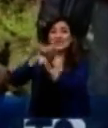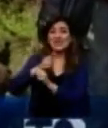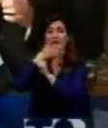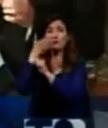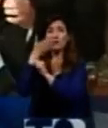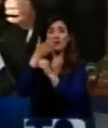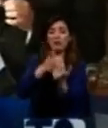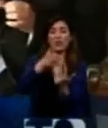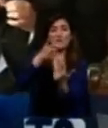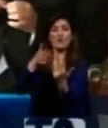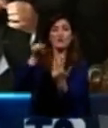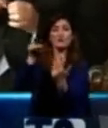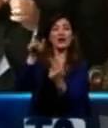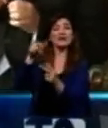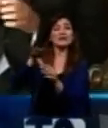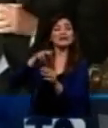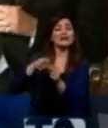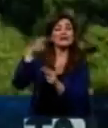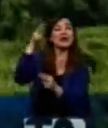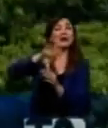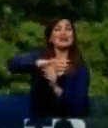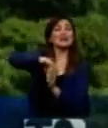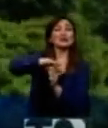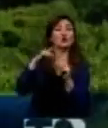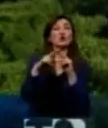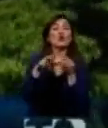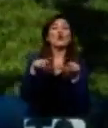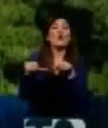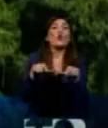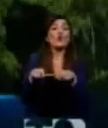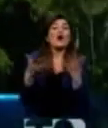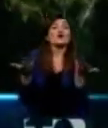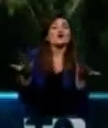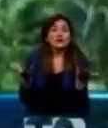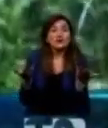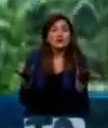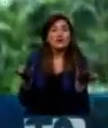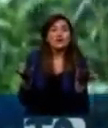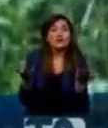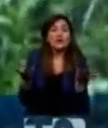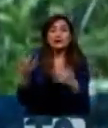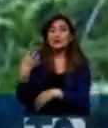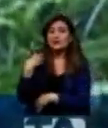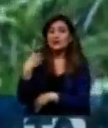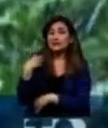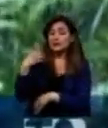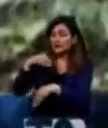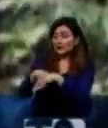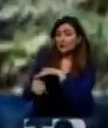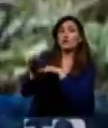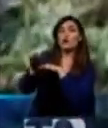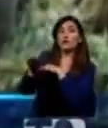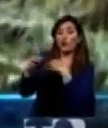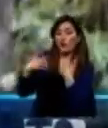y asesinó, dice este ex canciller, pues se debe conocer el sitio donde se ubican y la garantía de que permitirán